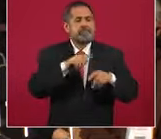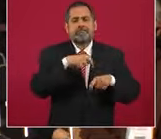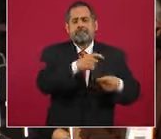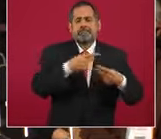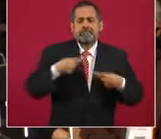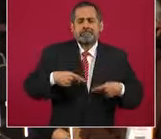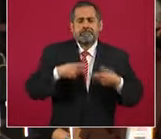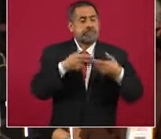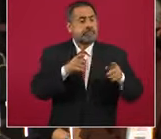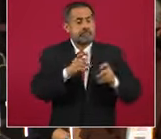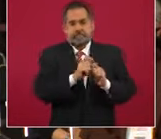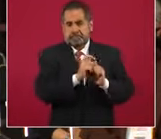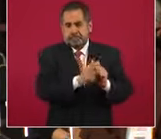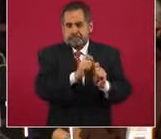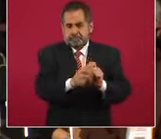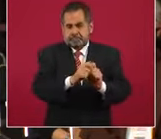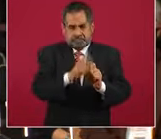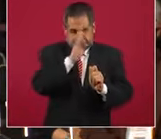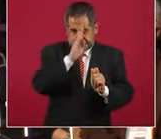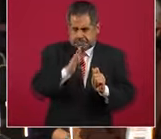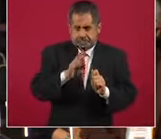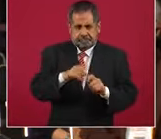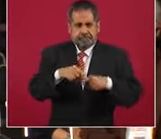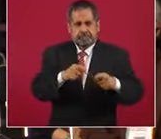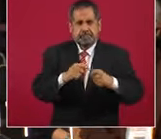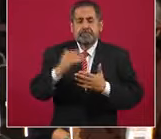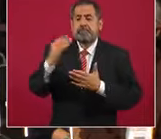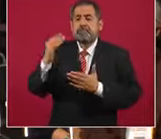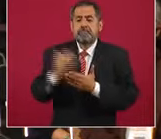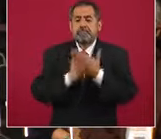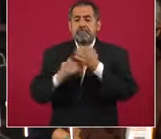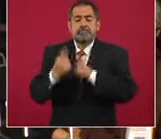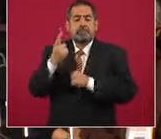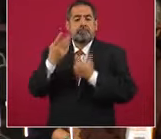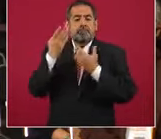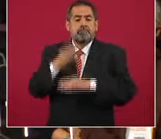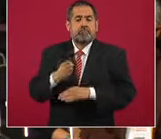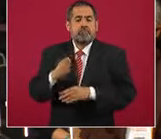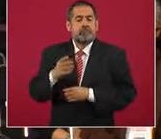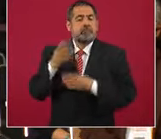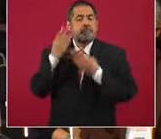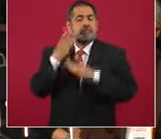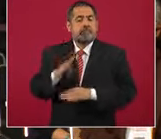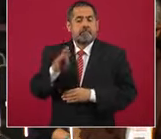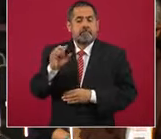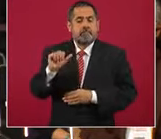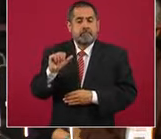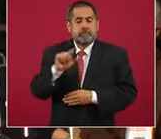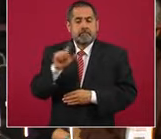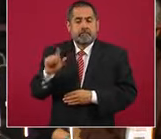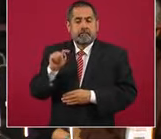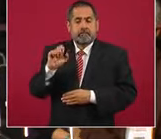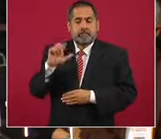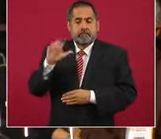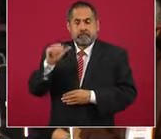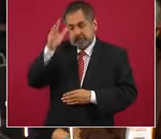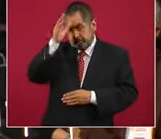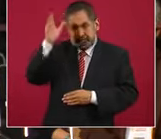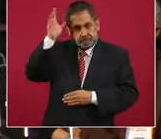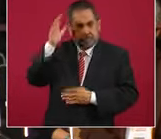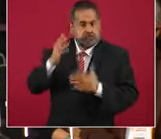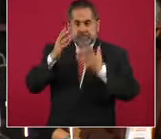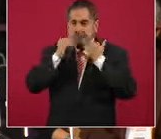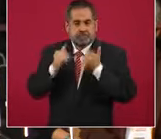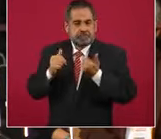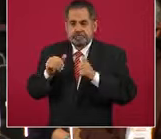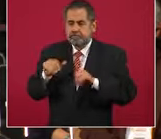beneficiarios y se entrega de manera directa el dinero, menos en un banco, que es Banco Azteca. En Banco Azteca no existe la tecnología,